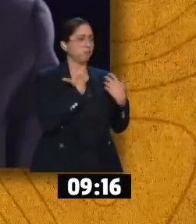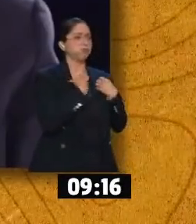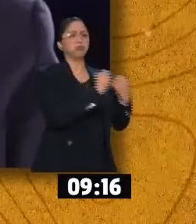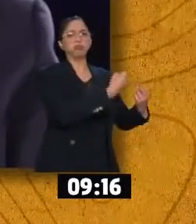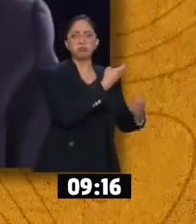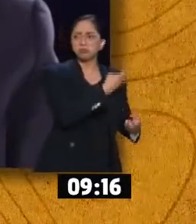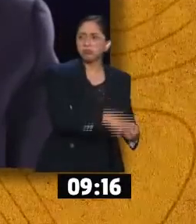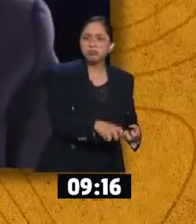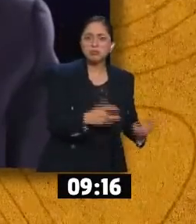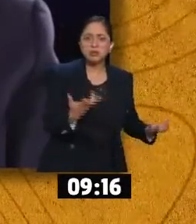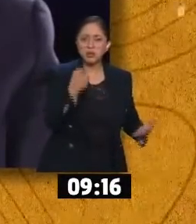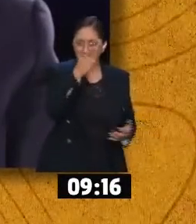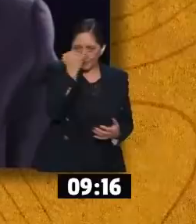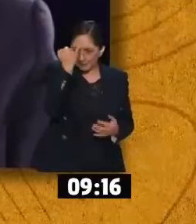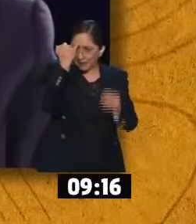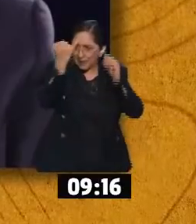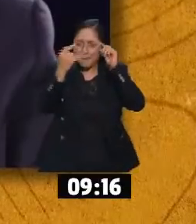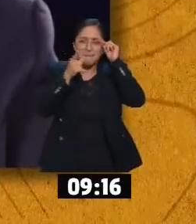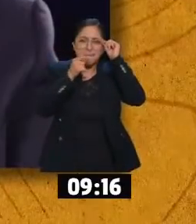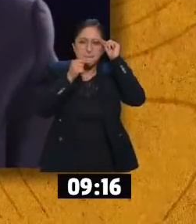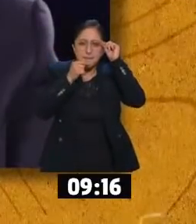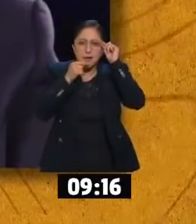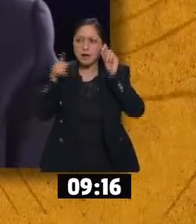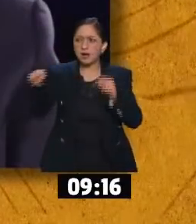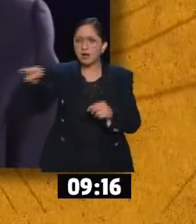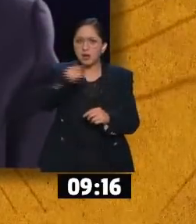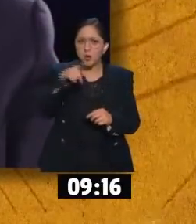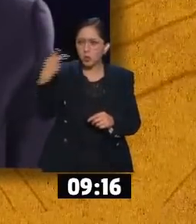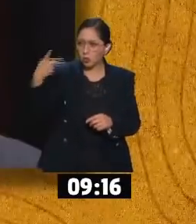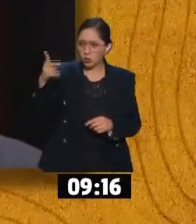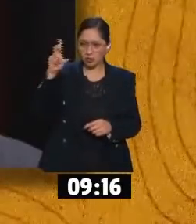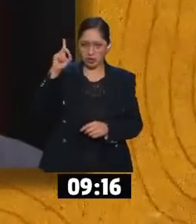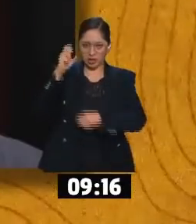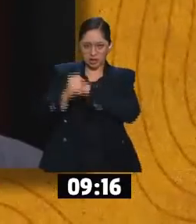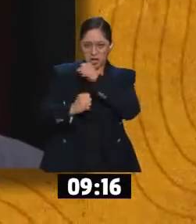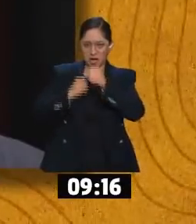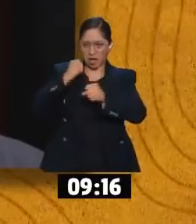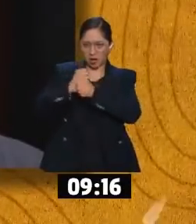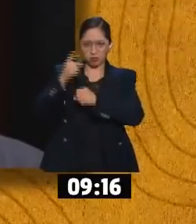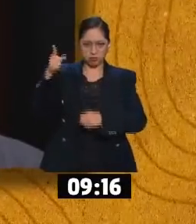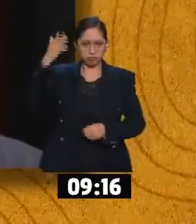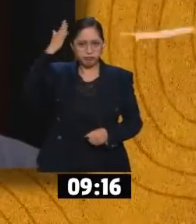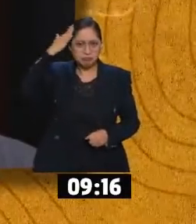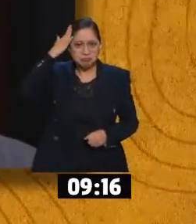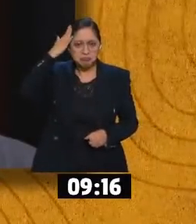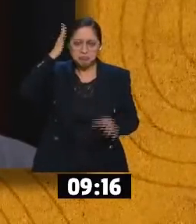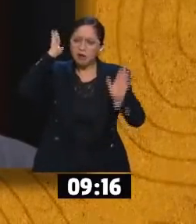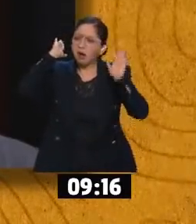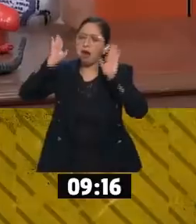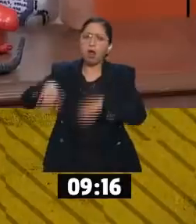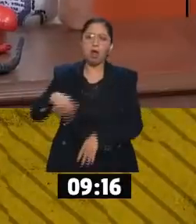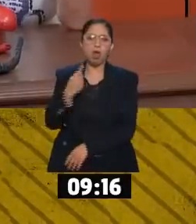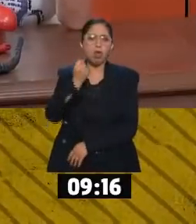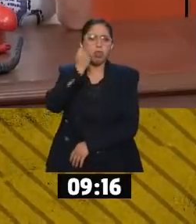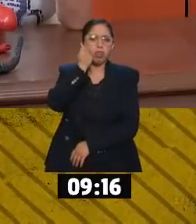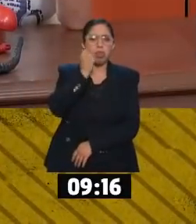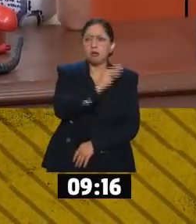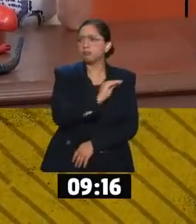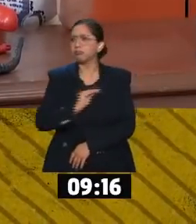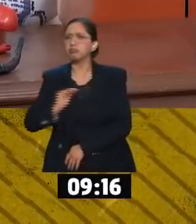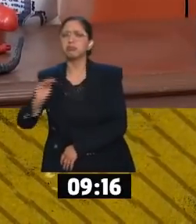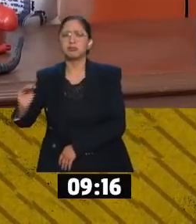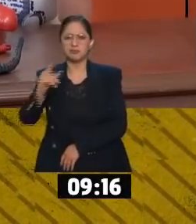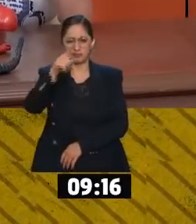Imagínese usted, mando policíaco con más de 30 años de trayectoria en la corporación. Pues les valió. Le aplicaron,